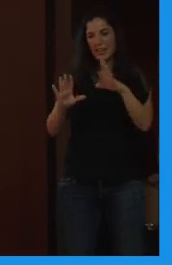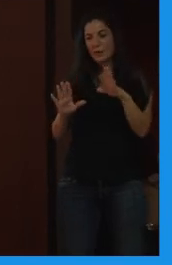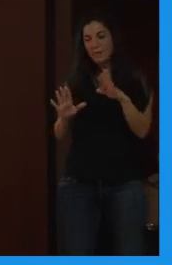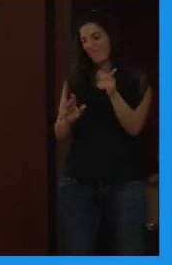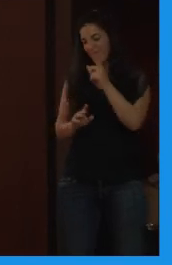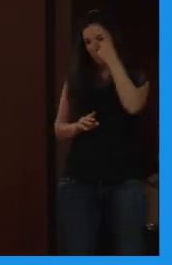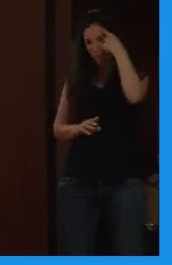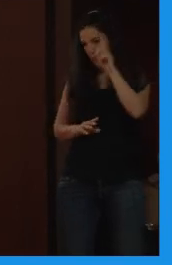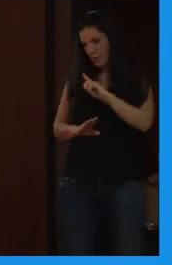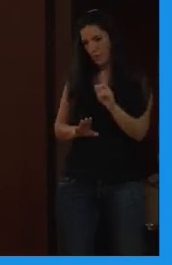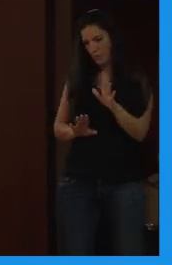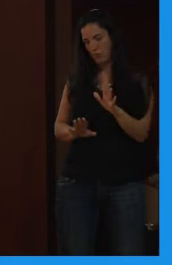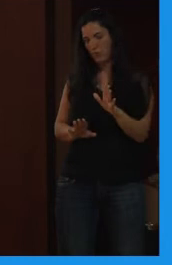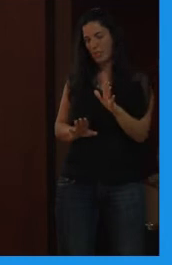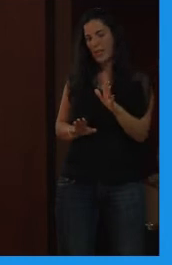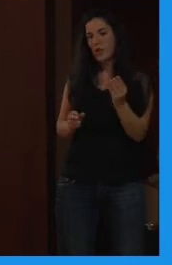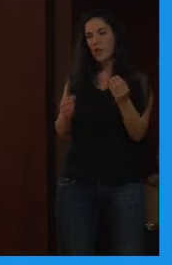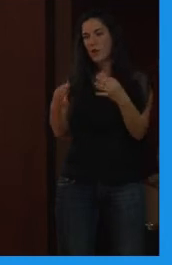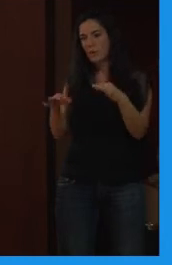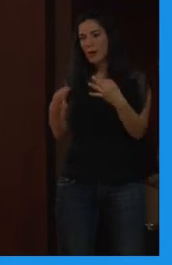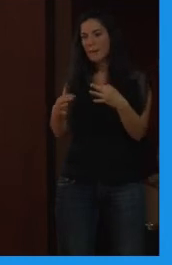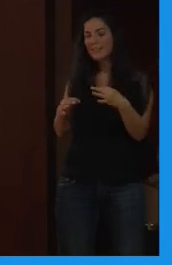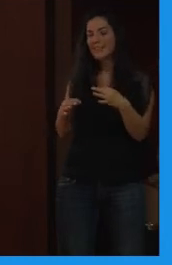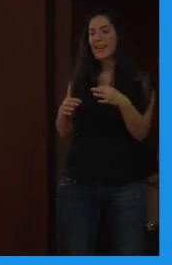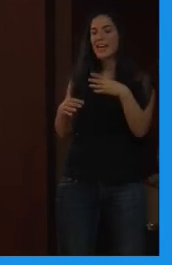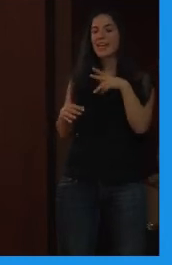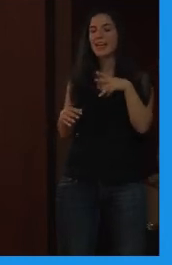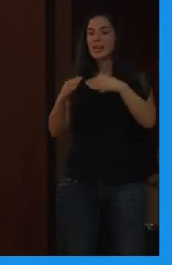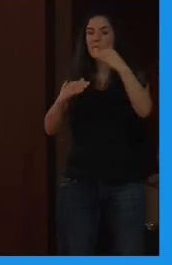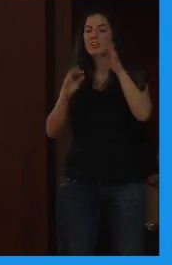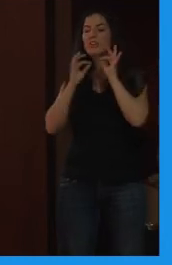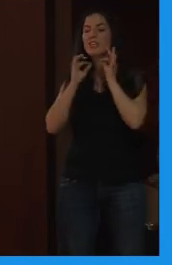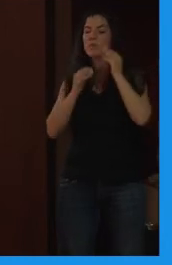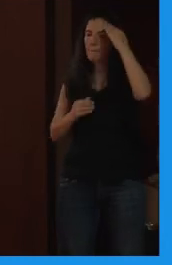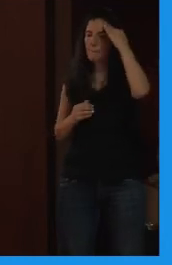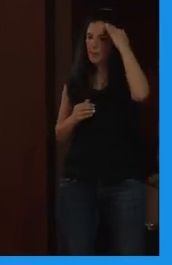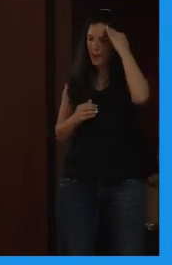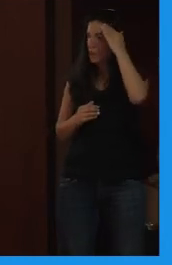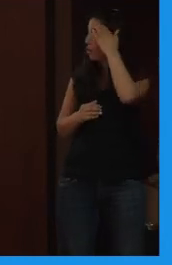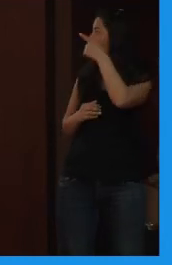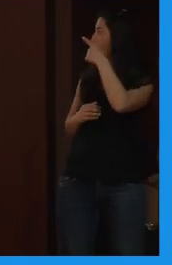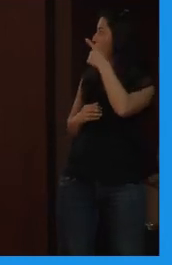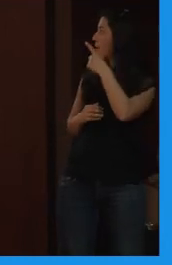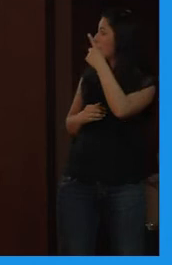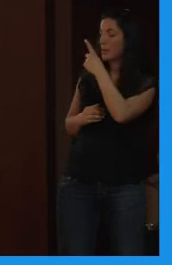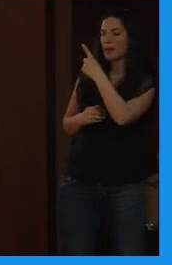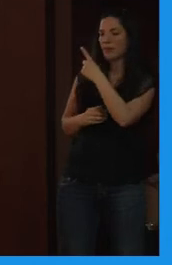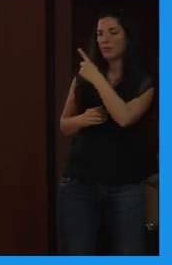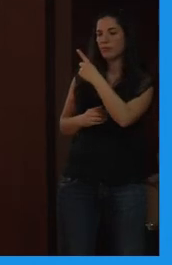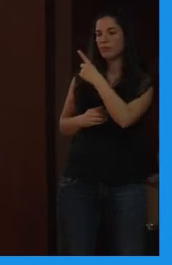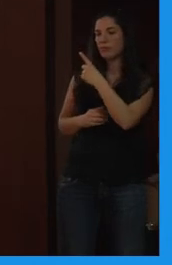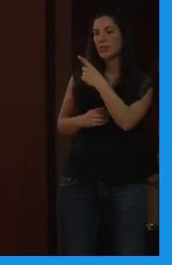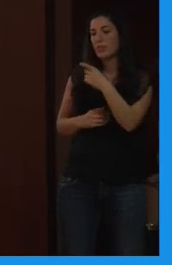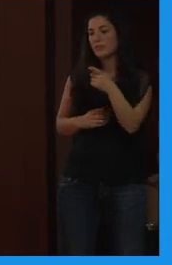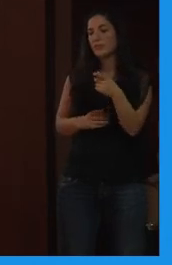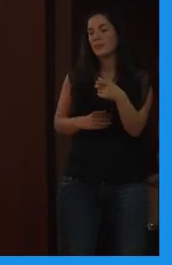tratamos el hipotiroidismo primario. El hipotiroidismo primario mejora espectacularmente, mucho mejor que todos los tratamientos que lleváis